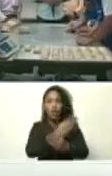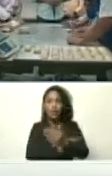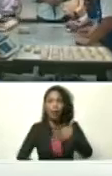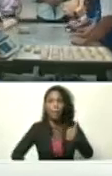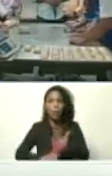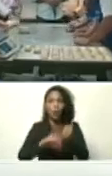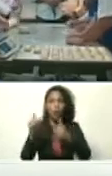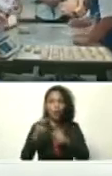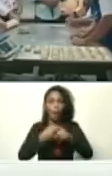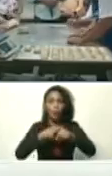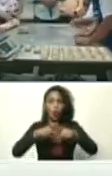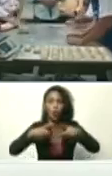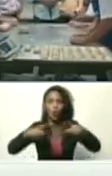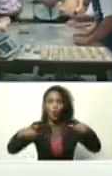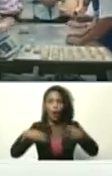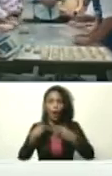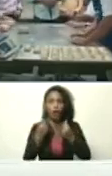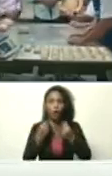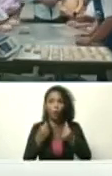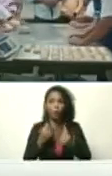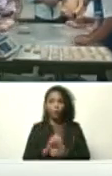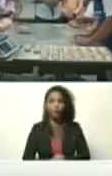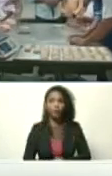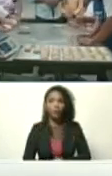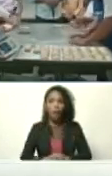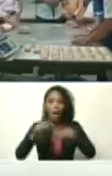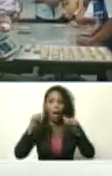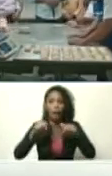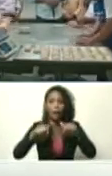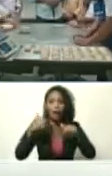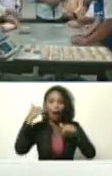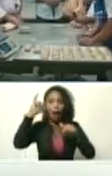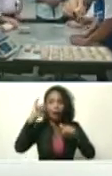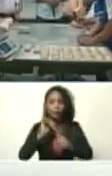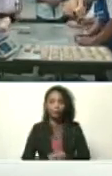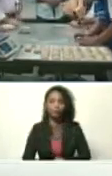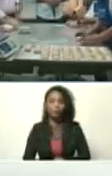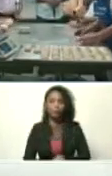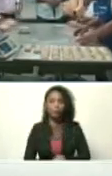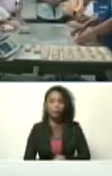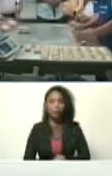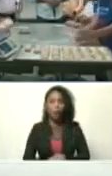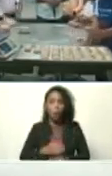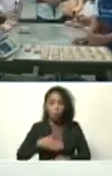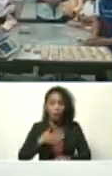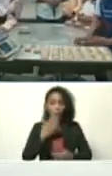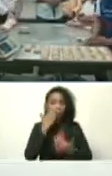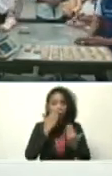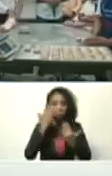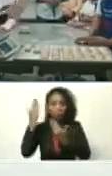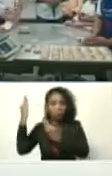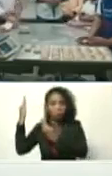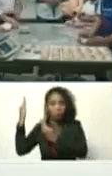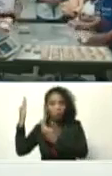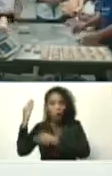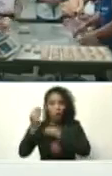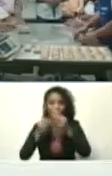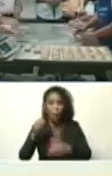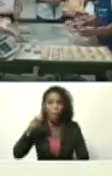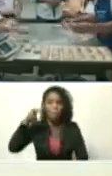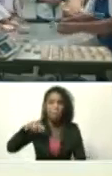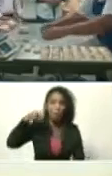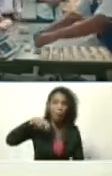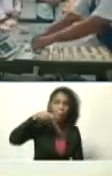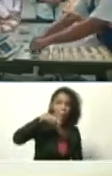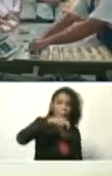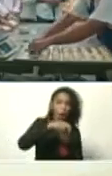ese crecimiento económico, presidente. Aquí tenemos una, podemos ir caminando para que veamos cuáles